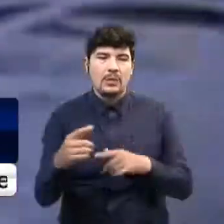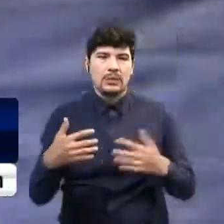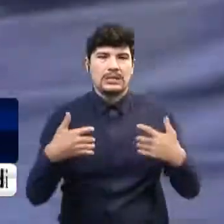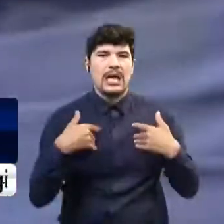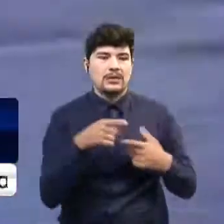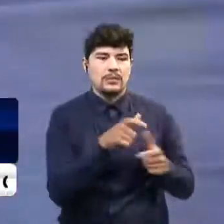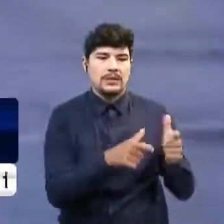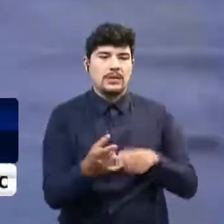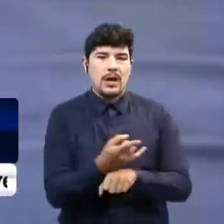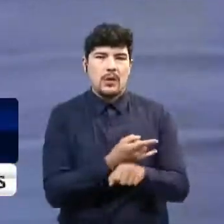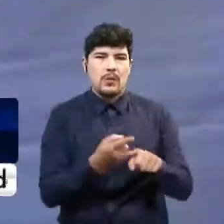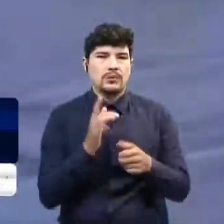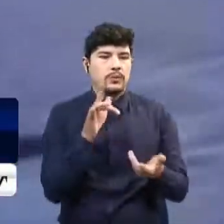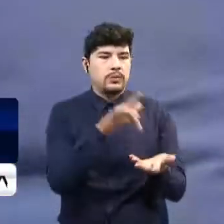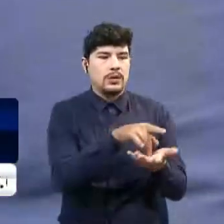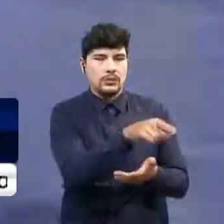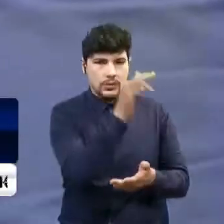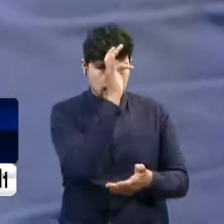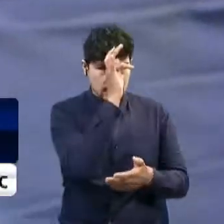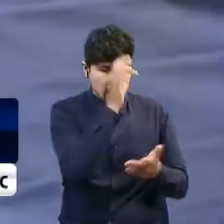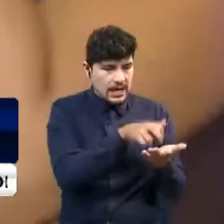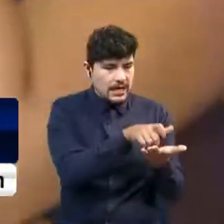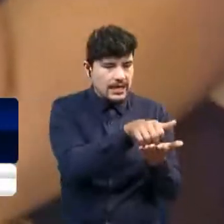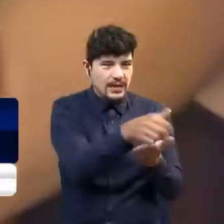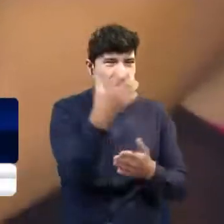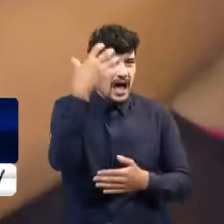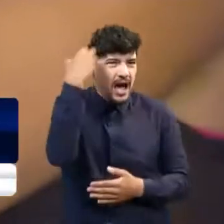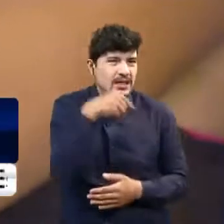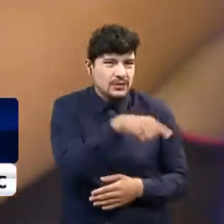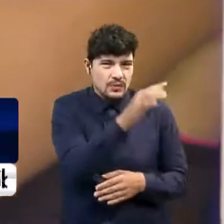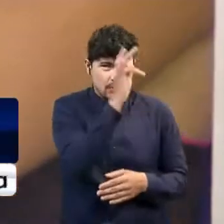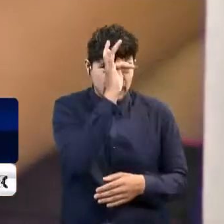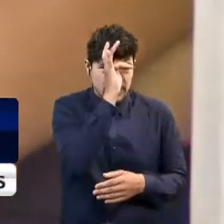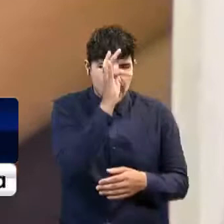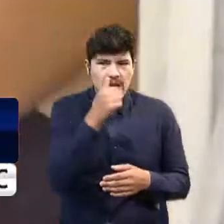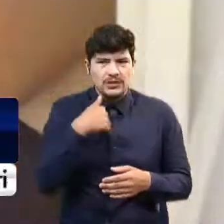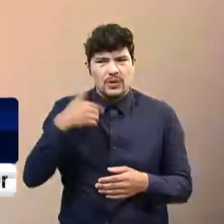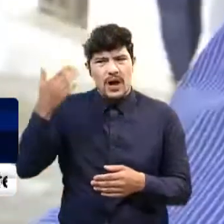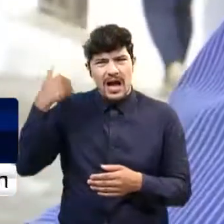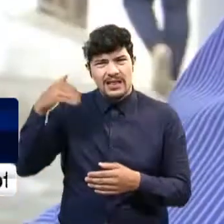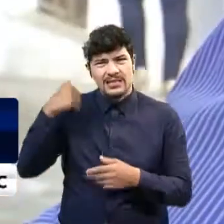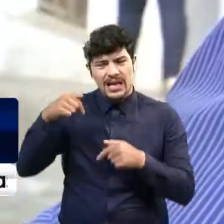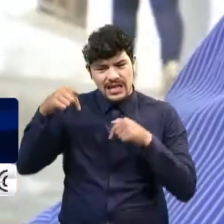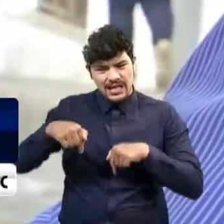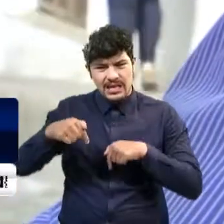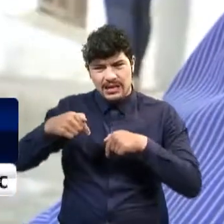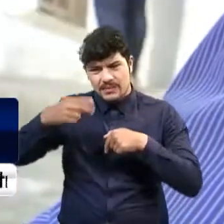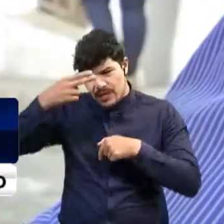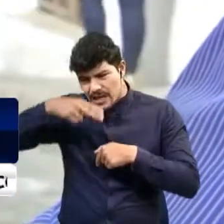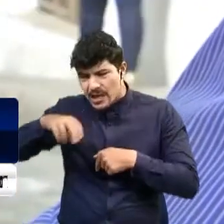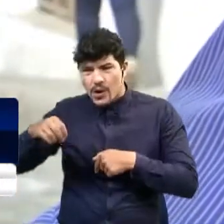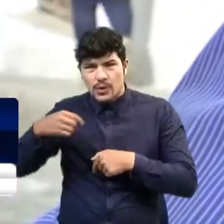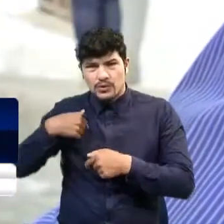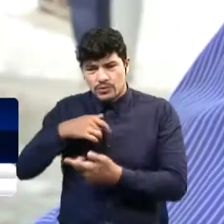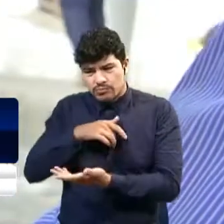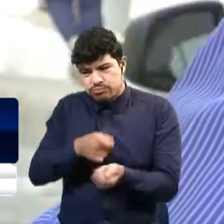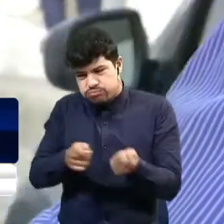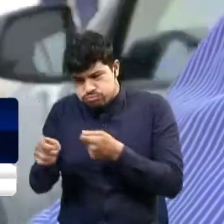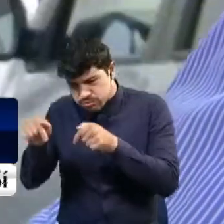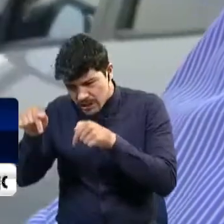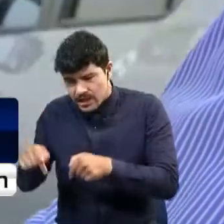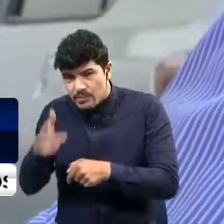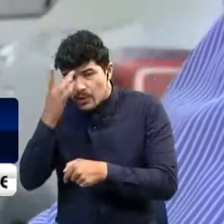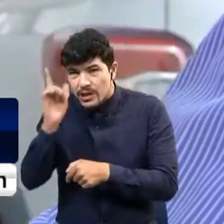quejas de los usuarios que acuden a la clínica de girón antiguo hospital yo traen aquí a mi hijo porque no podía tenía